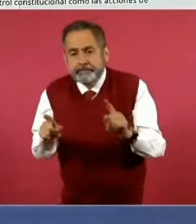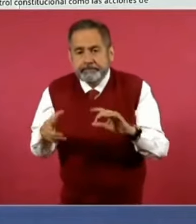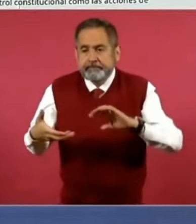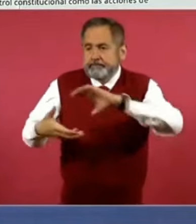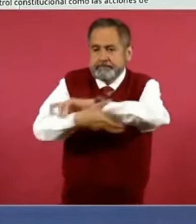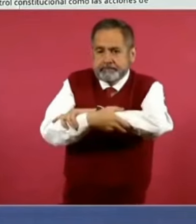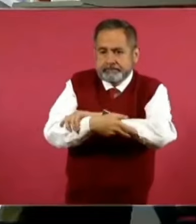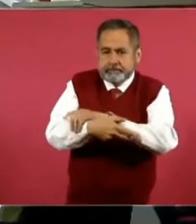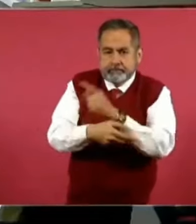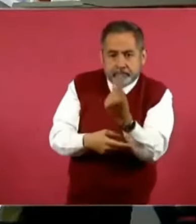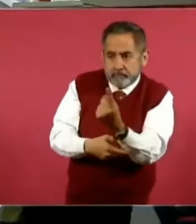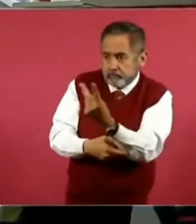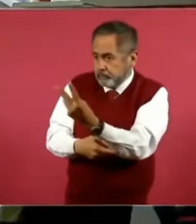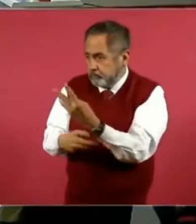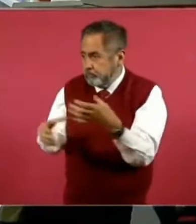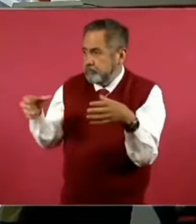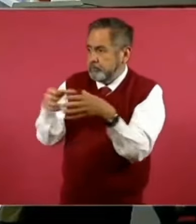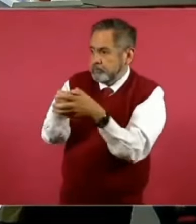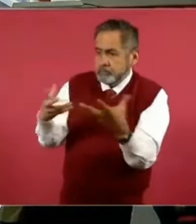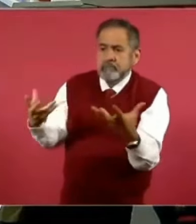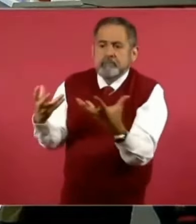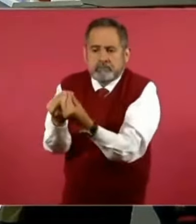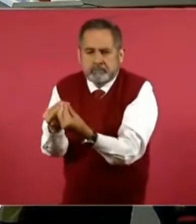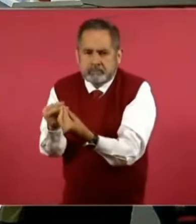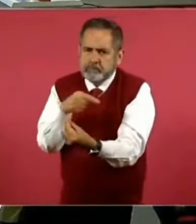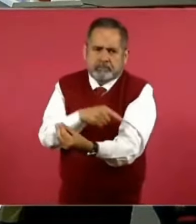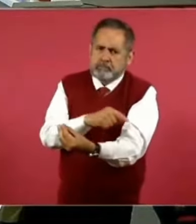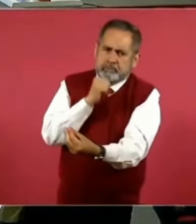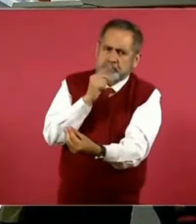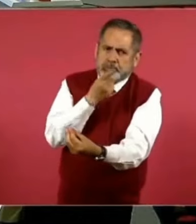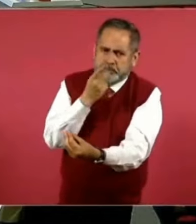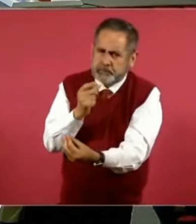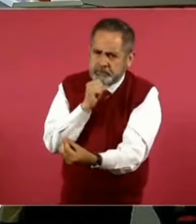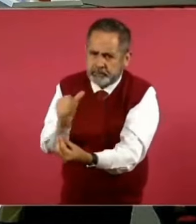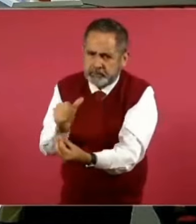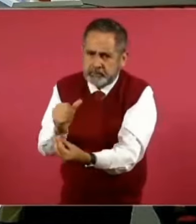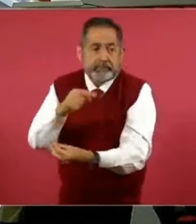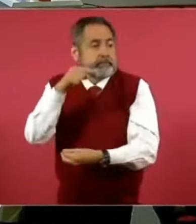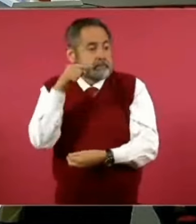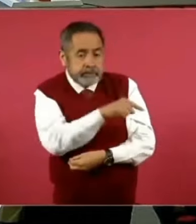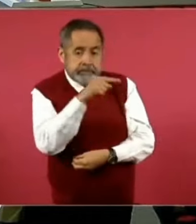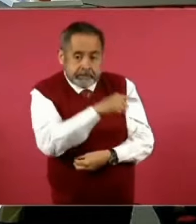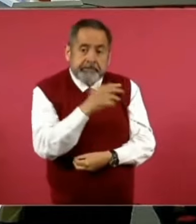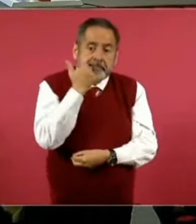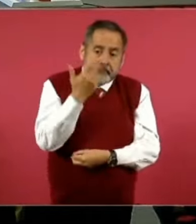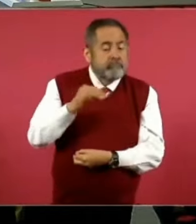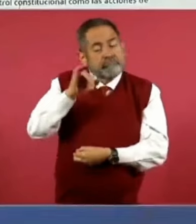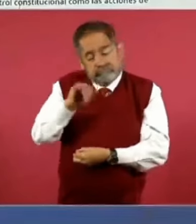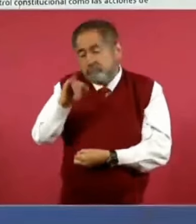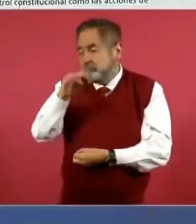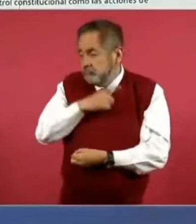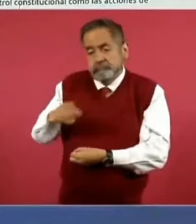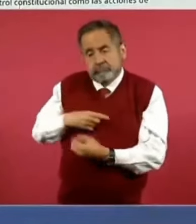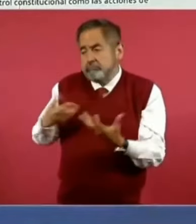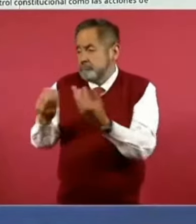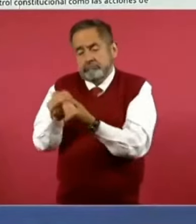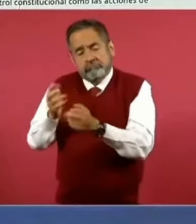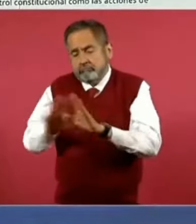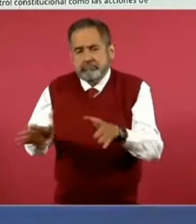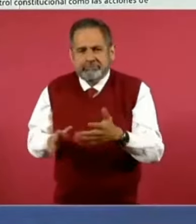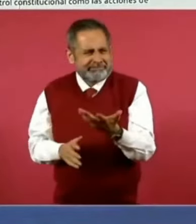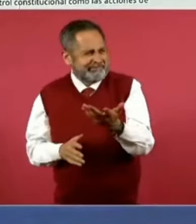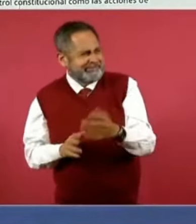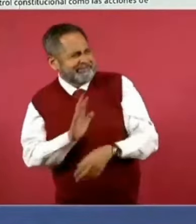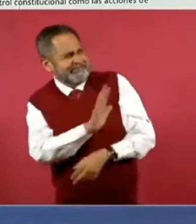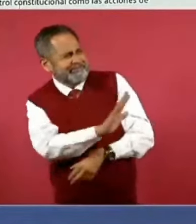coaliciones y ellos quieren que sea por coaliciones tiene que haber una interpretación aún cuando la